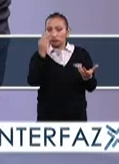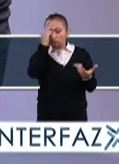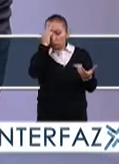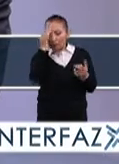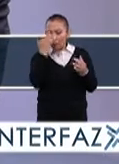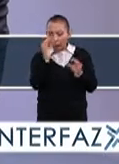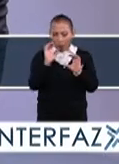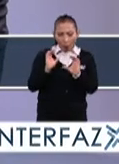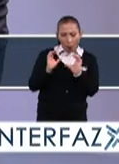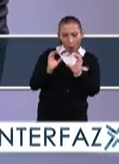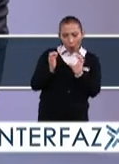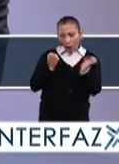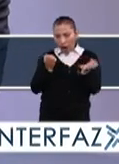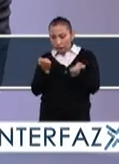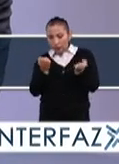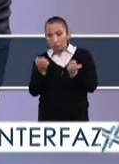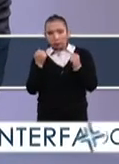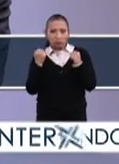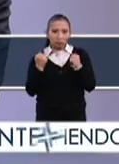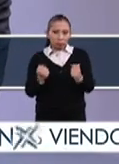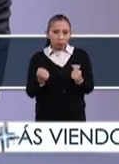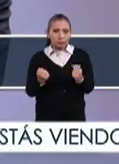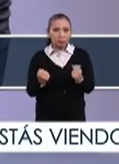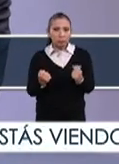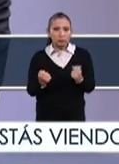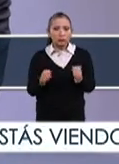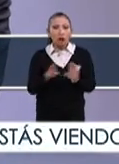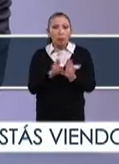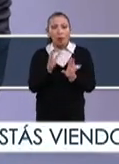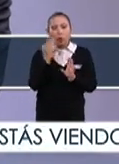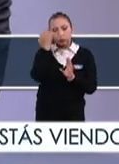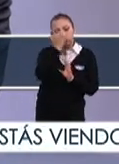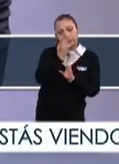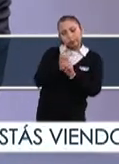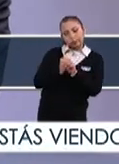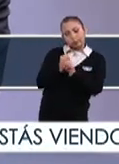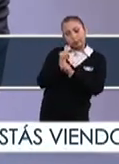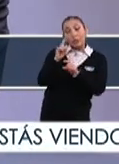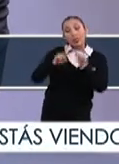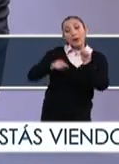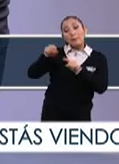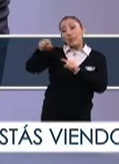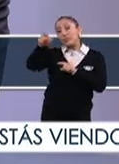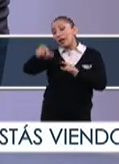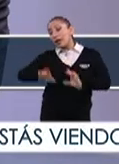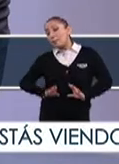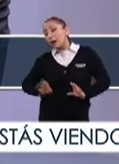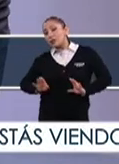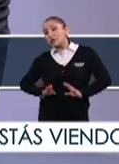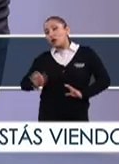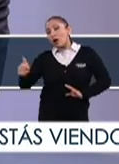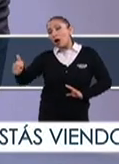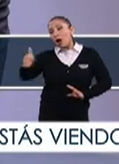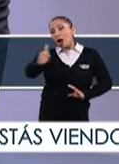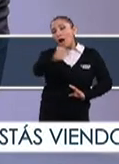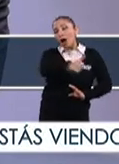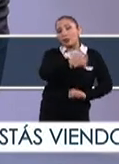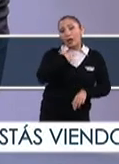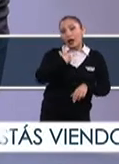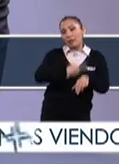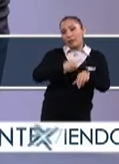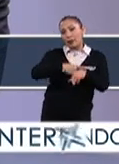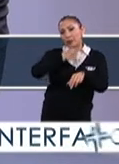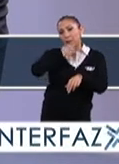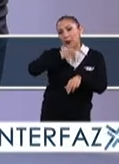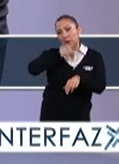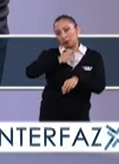inteligente, bien cuidada, y que además debe seguramente ser estudiada dependiendo del perfil del paciente con